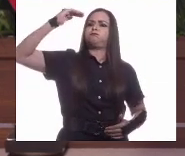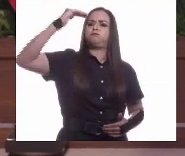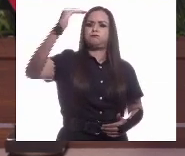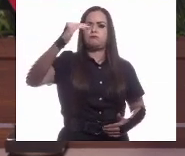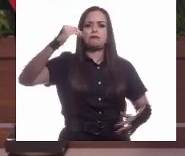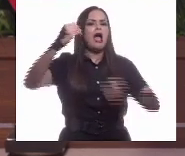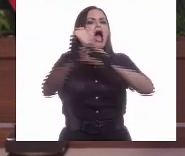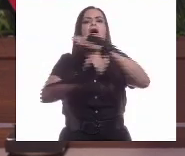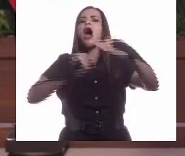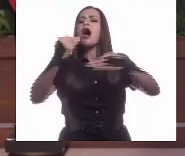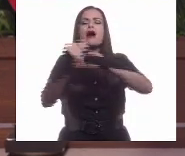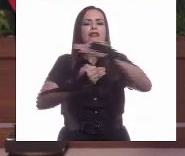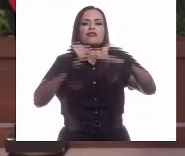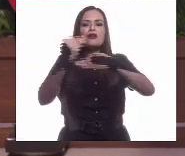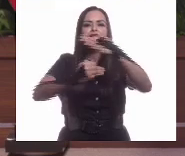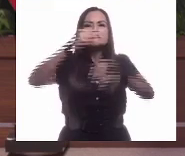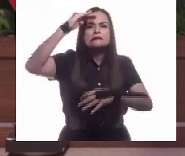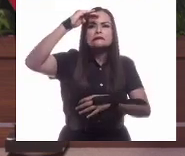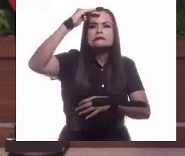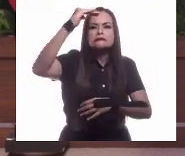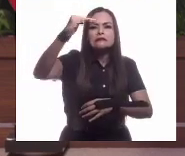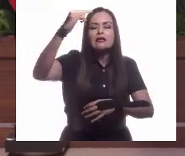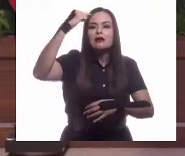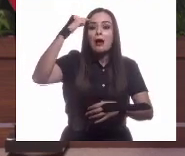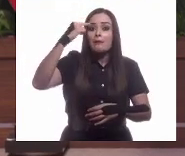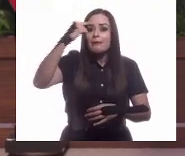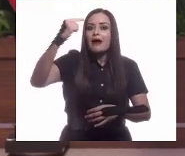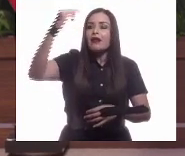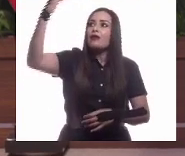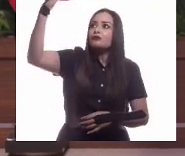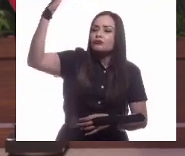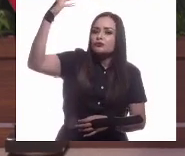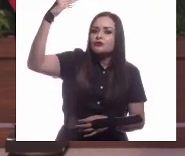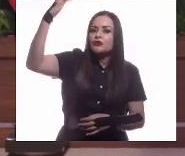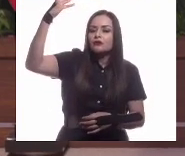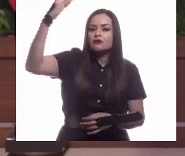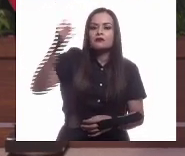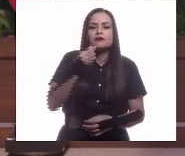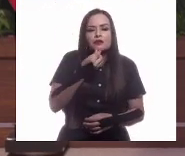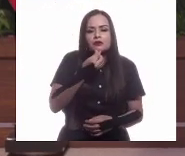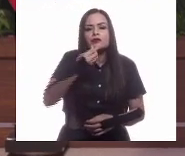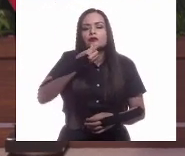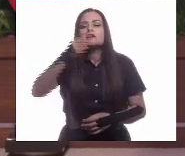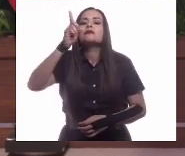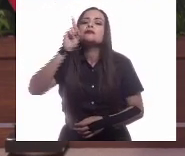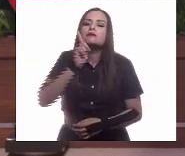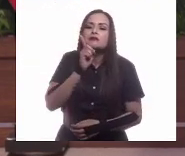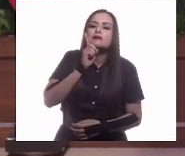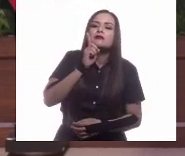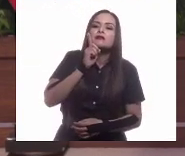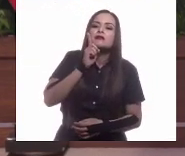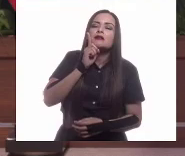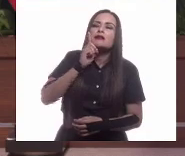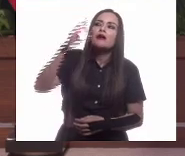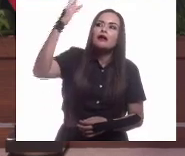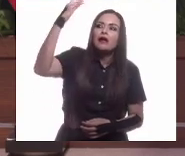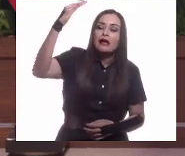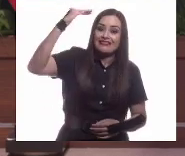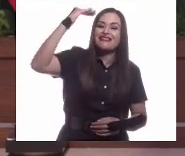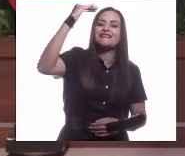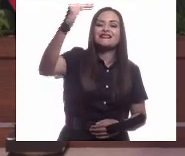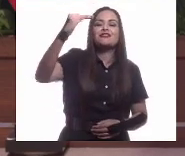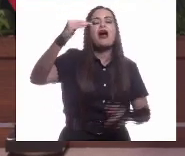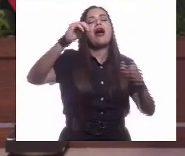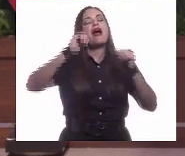a todas las escuelas que carecían de ellas, para proteger a nuestras niñas, a nuestros niños, a nuestros jóvenes y a nuestras